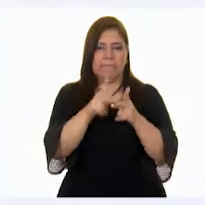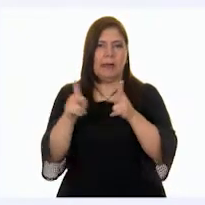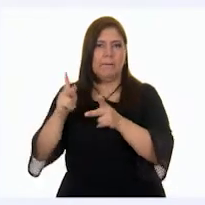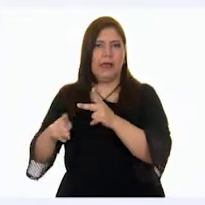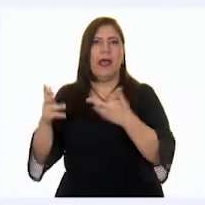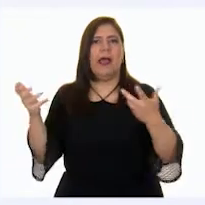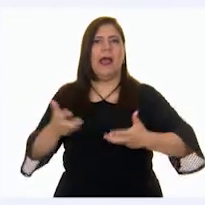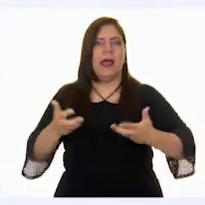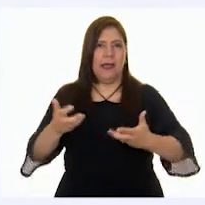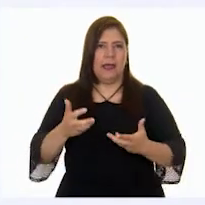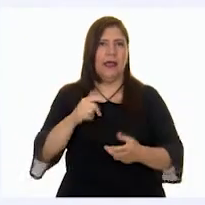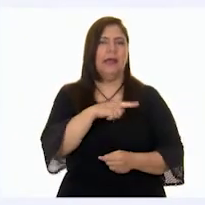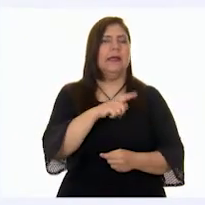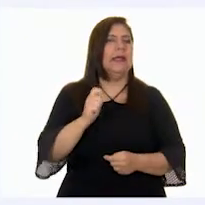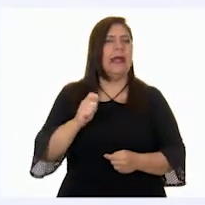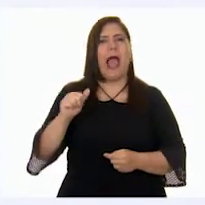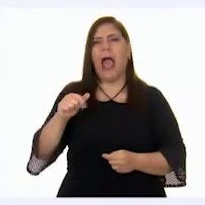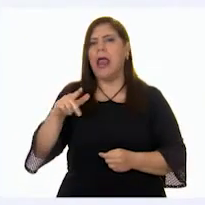recorre Alejandra.